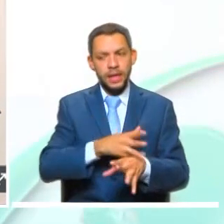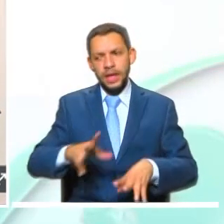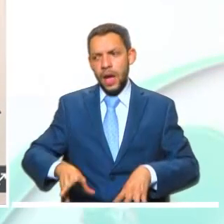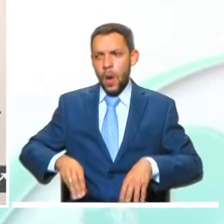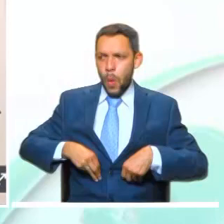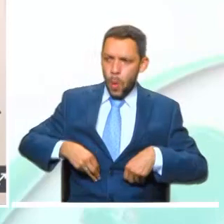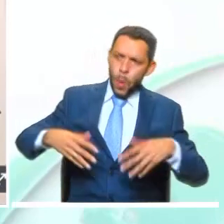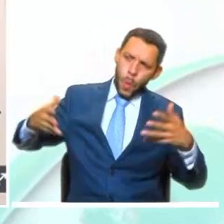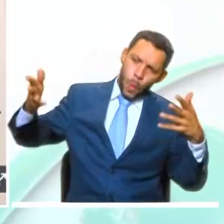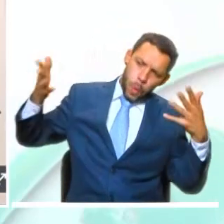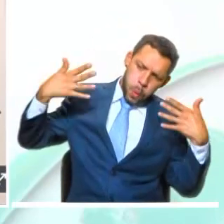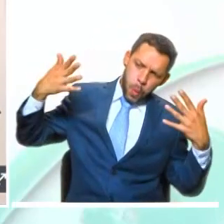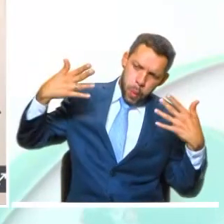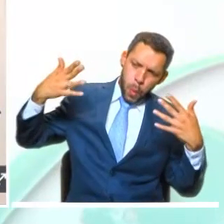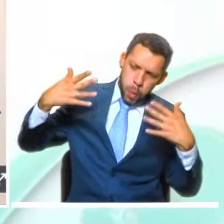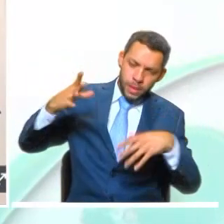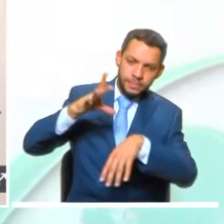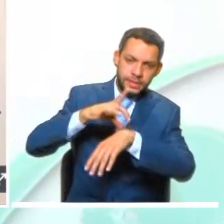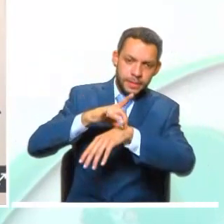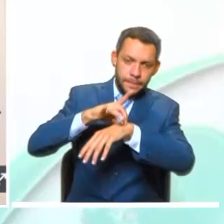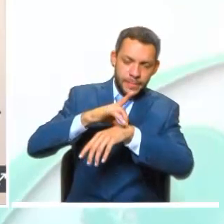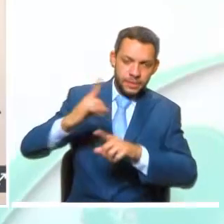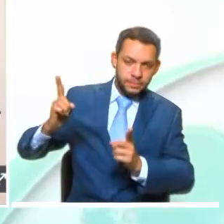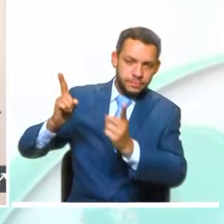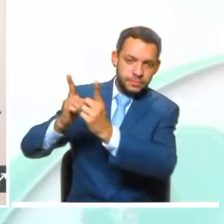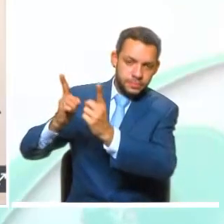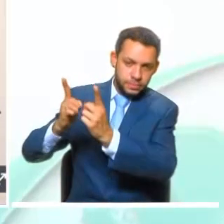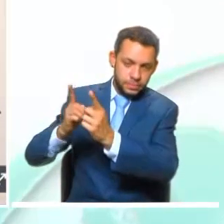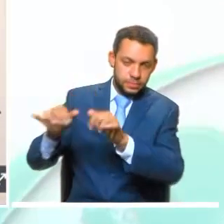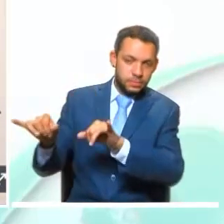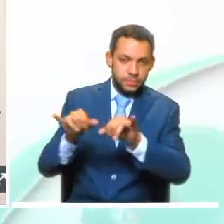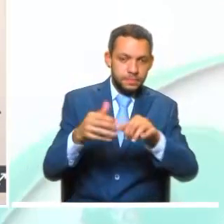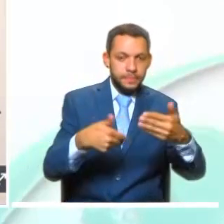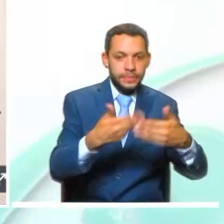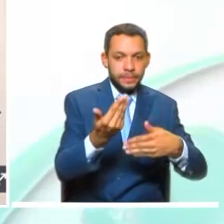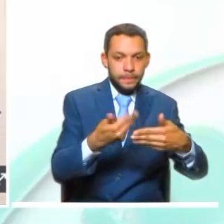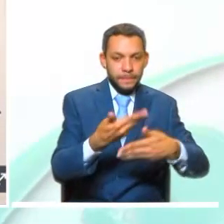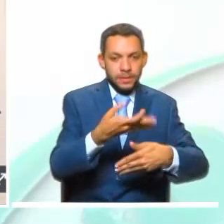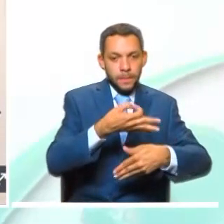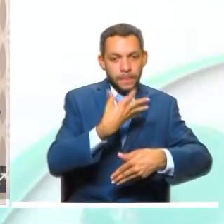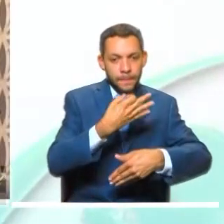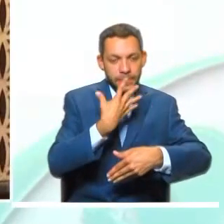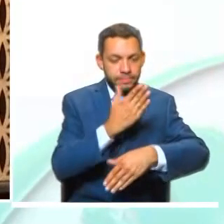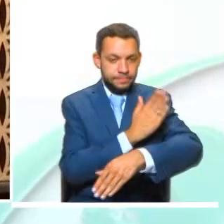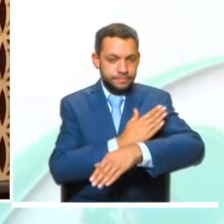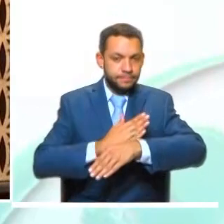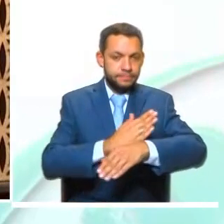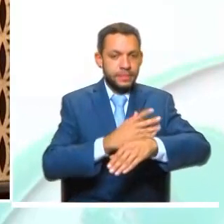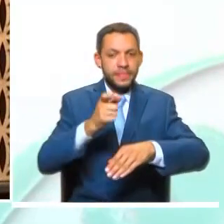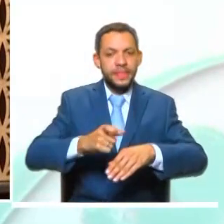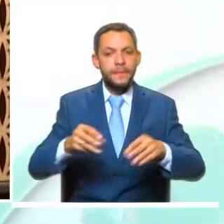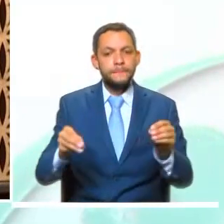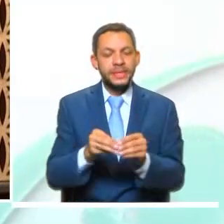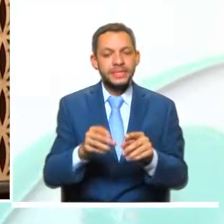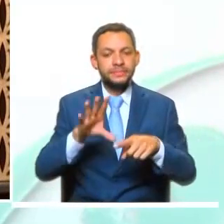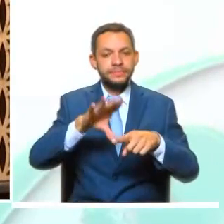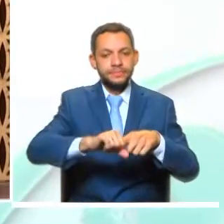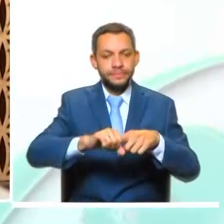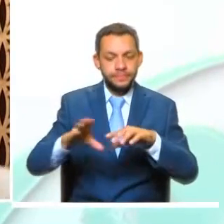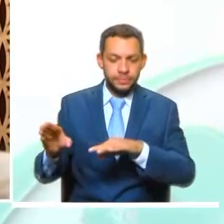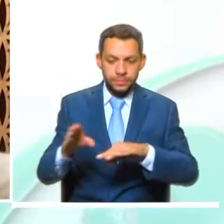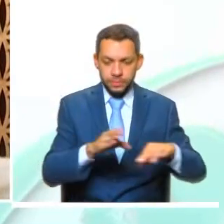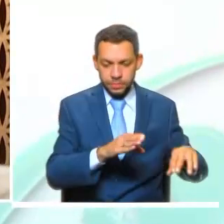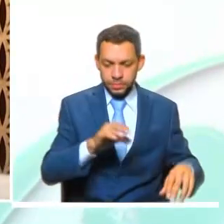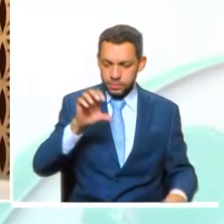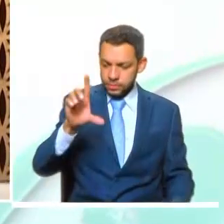consulta médica para iniciar a planificar consulta médica esta pregunta es declara